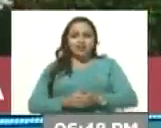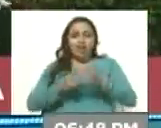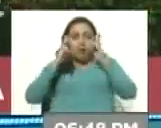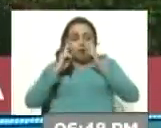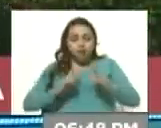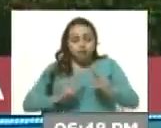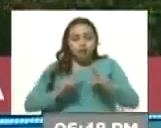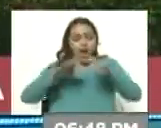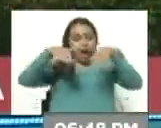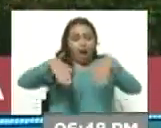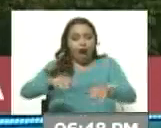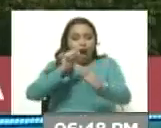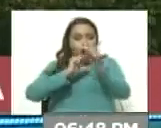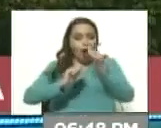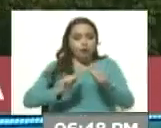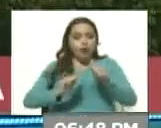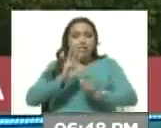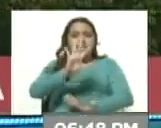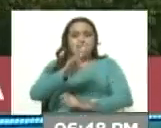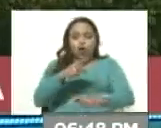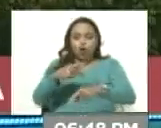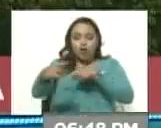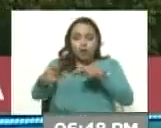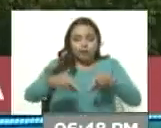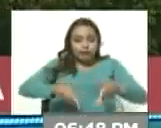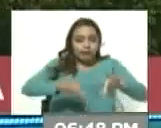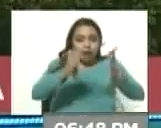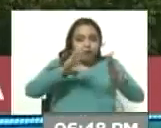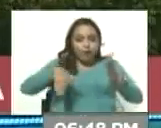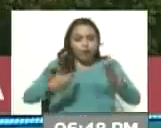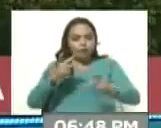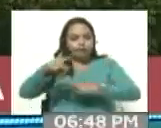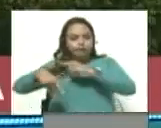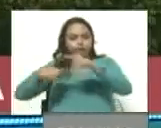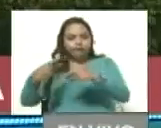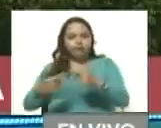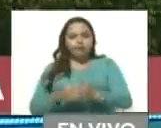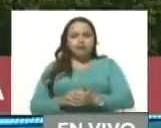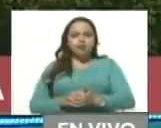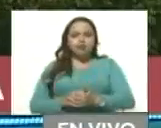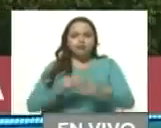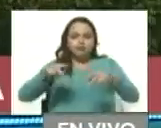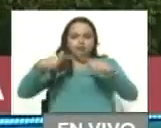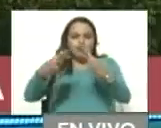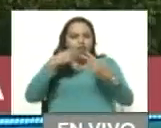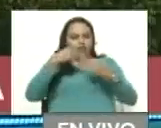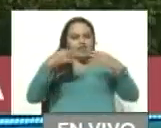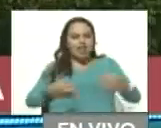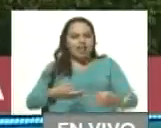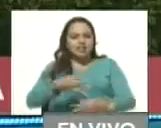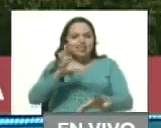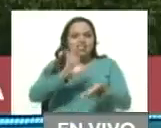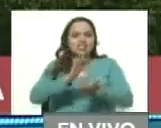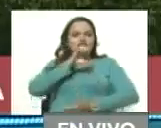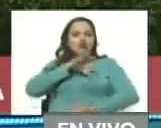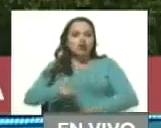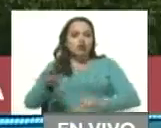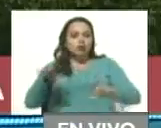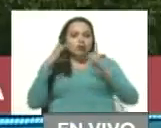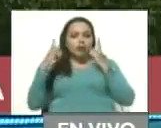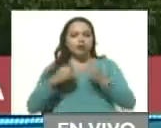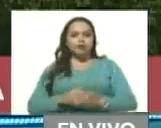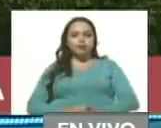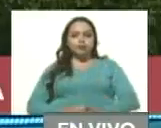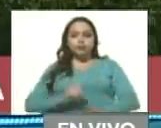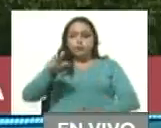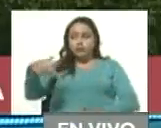vialidad para poder garantizar así una reconstrucción verdadera de el centro histórico de nuestra ciudad de la guaira y bueno una vez que